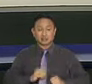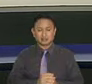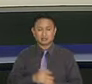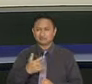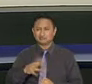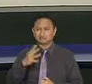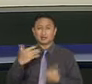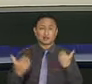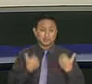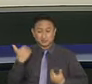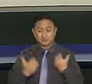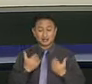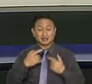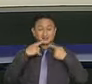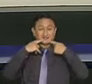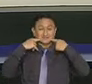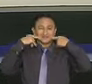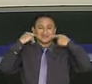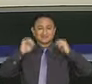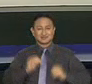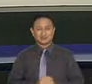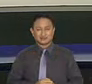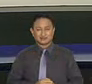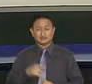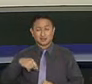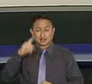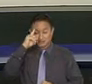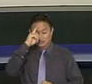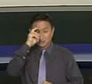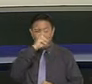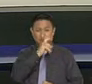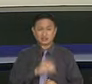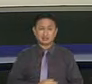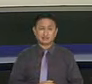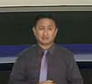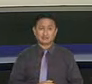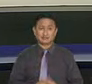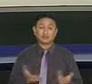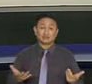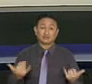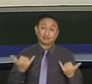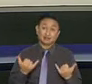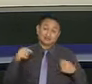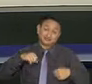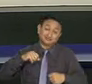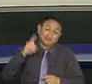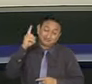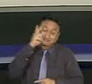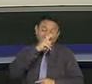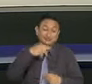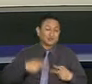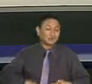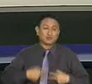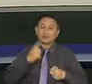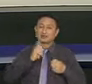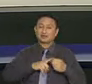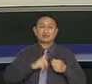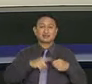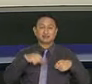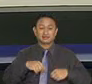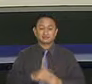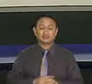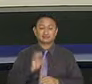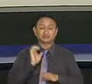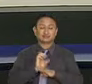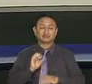la alegría la sonrisas y lo difícil que era complicado El que sigue siendo complicado vivir en este quito y